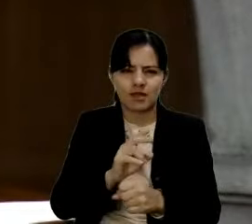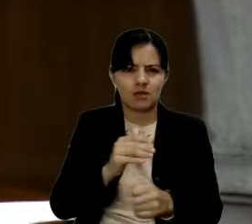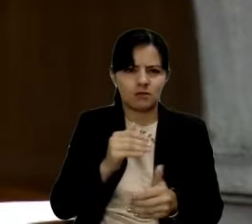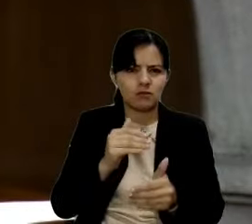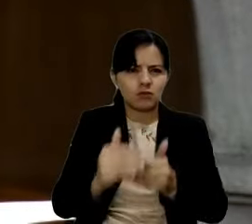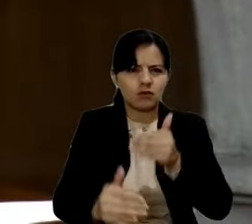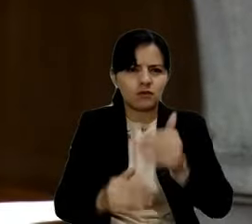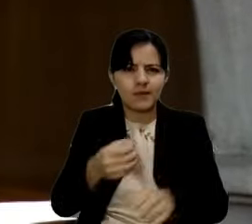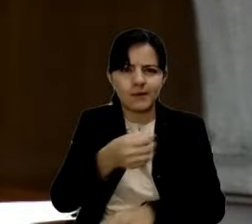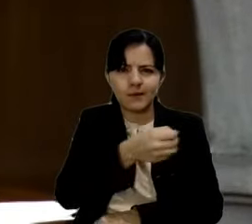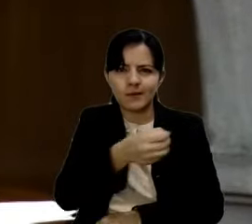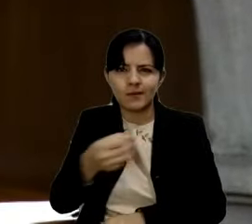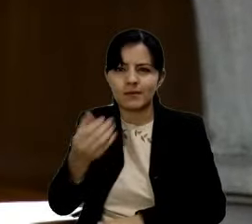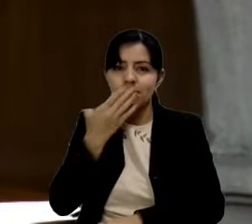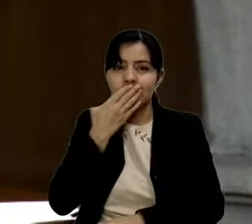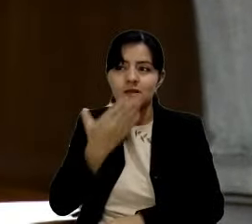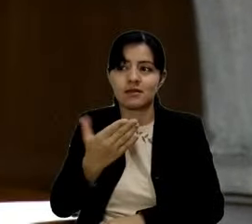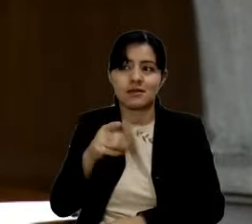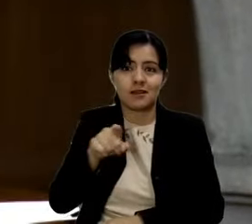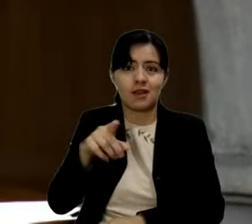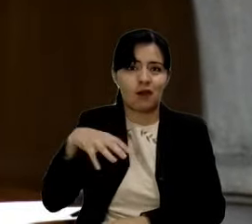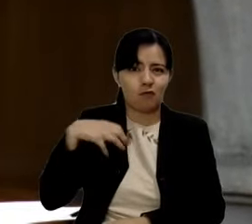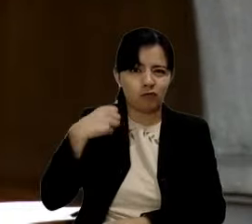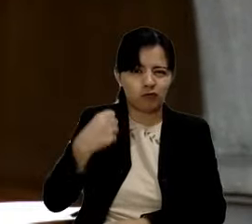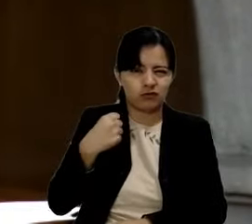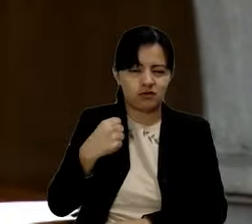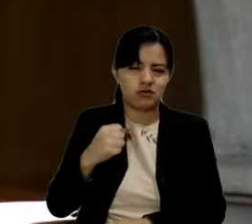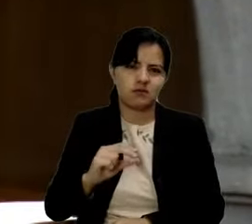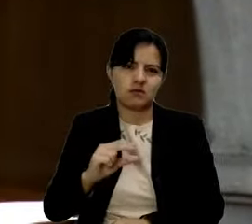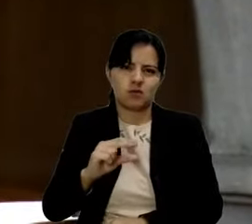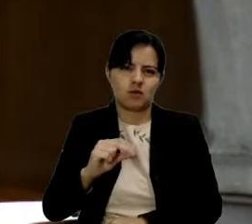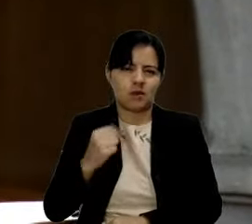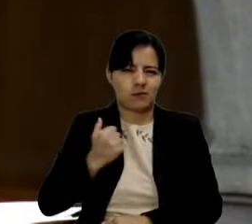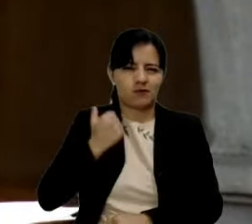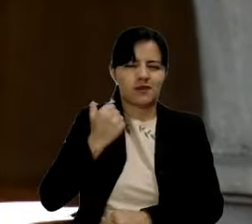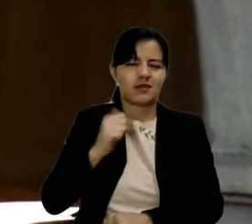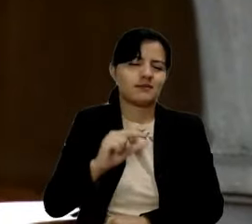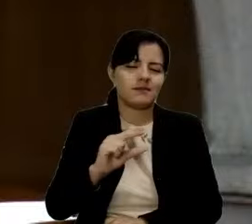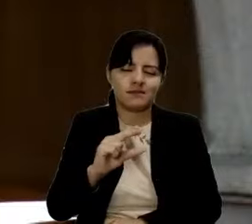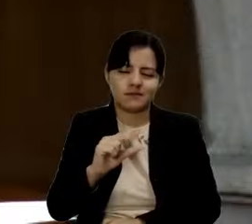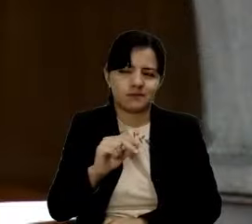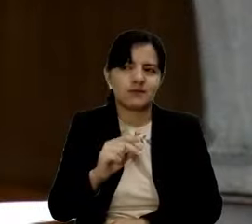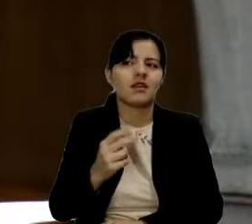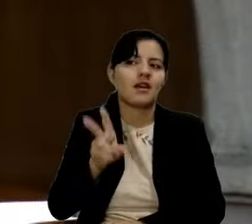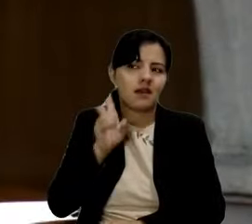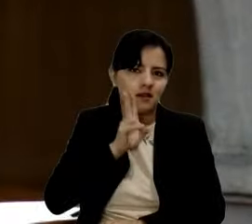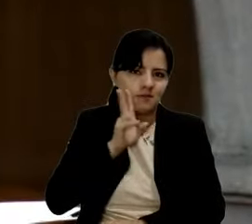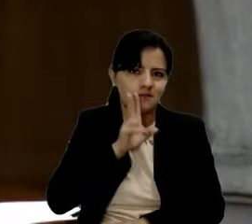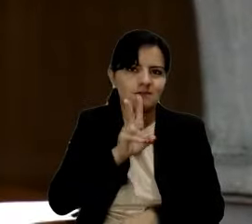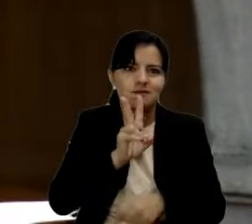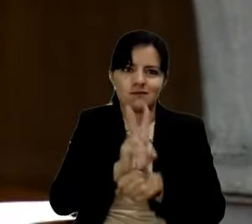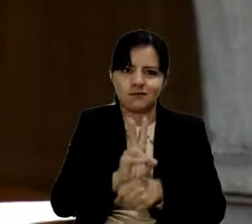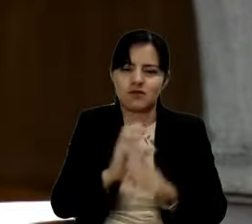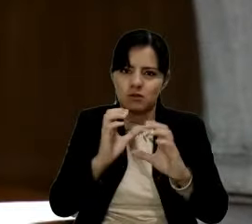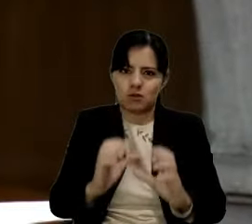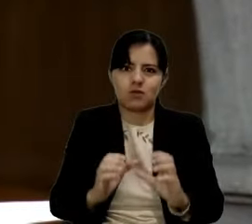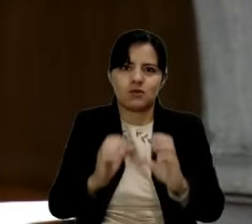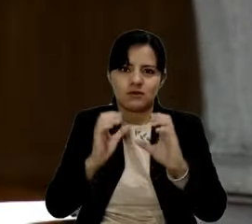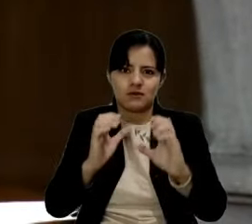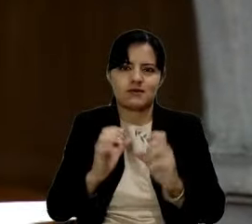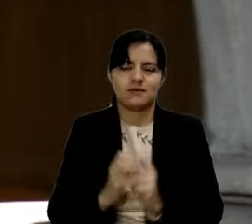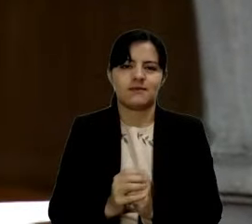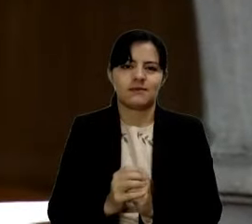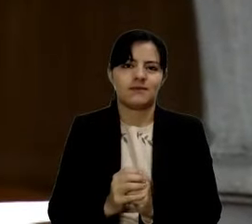se cometan abusos por parte de los prestadores de servicios. Por lo anterior, les